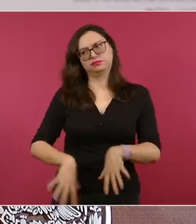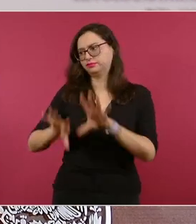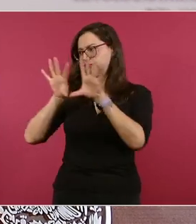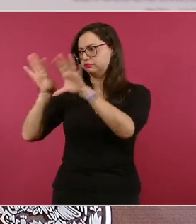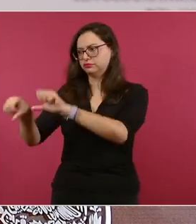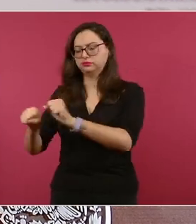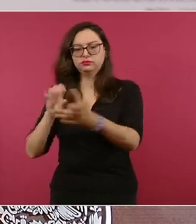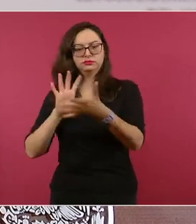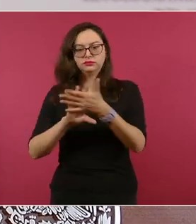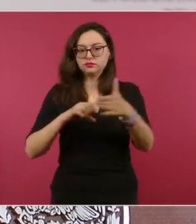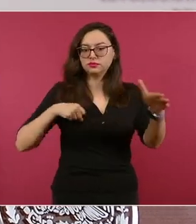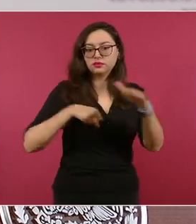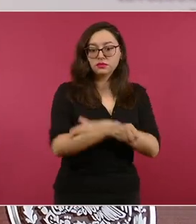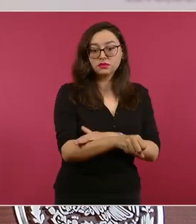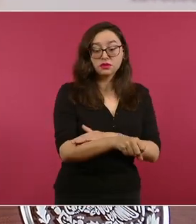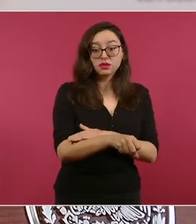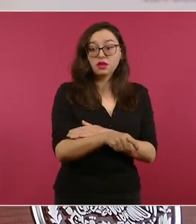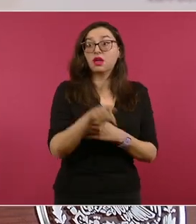Todo muy extraño,